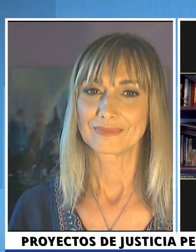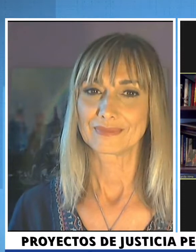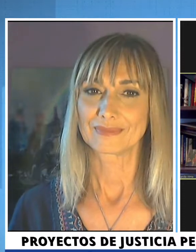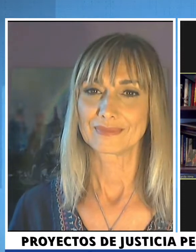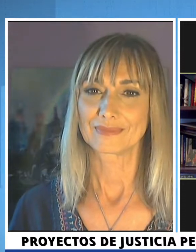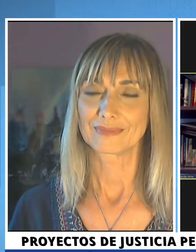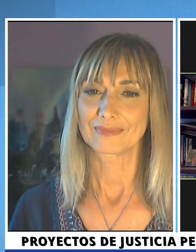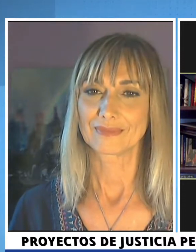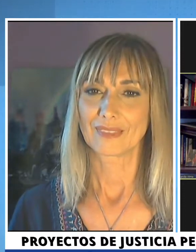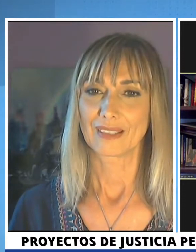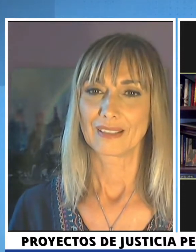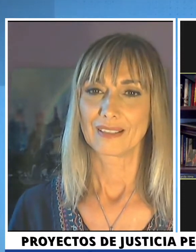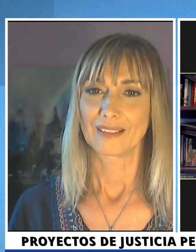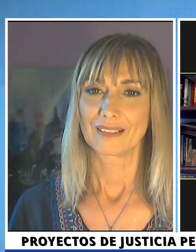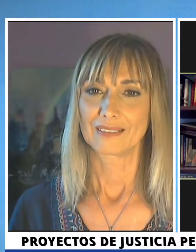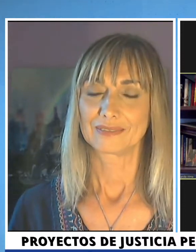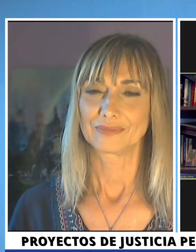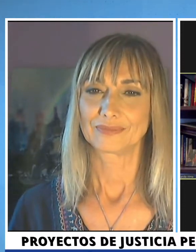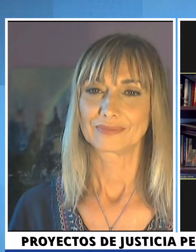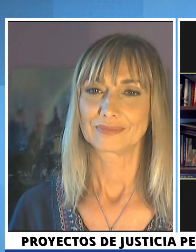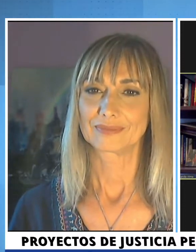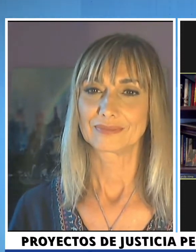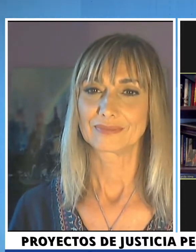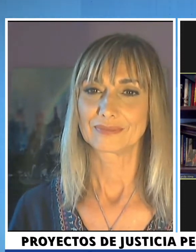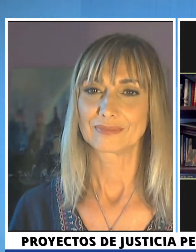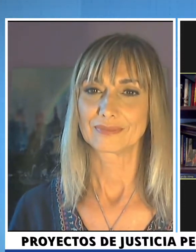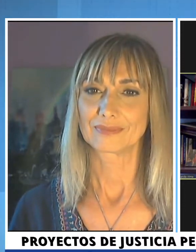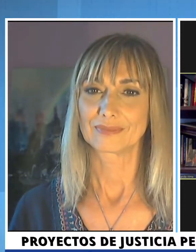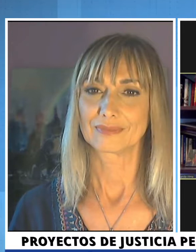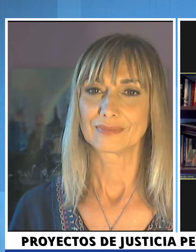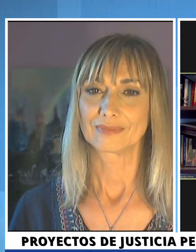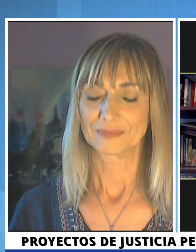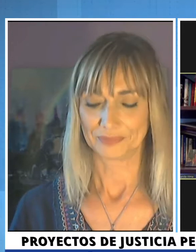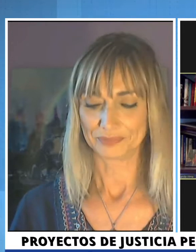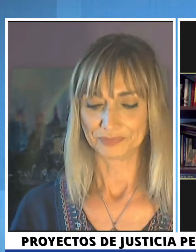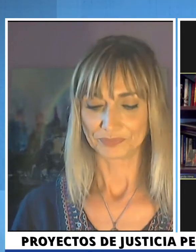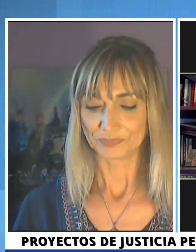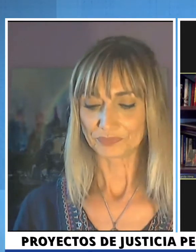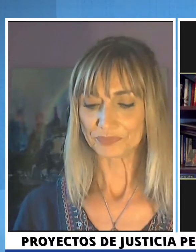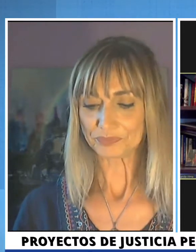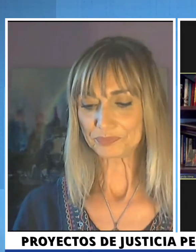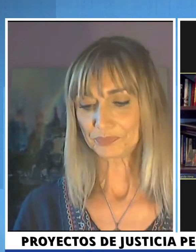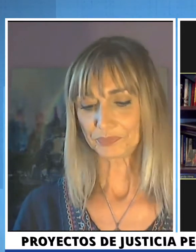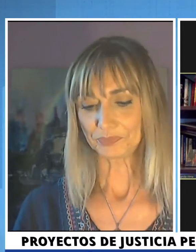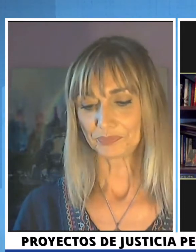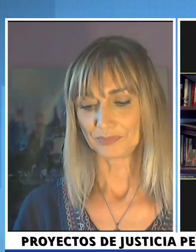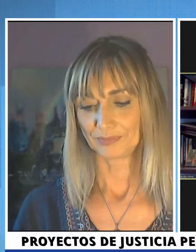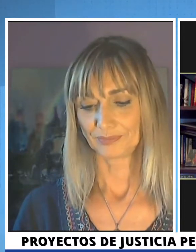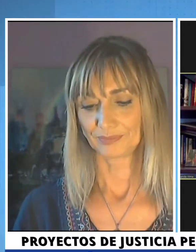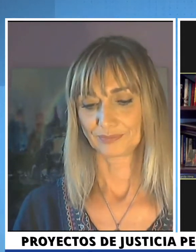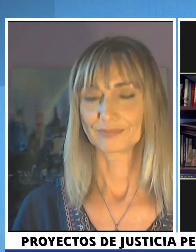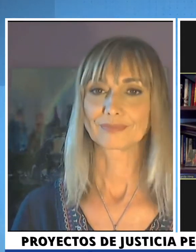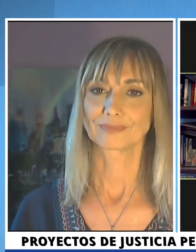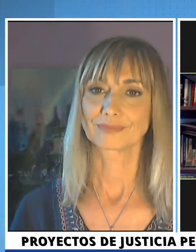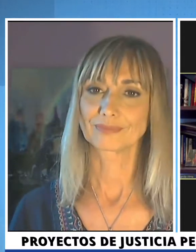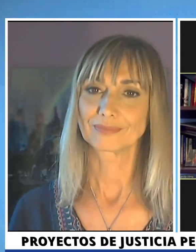defensa de las mujeres, de las lesbianas, travestis, trans que denuncian violencia de género, entonces conocen por ahí muchas